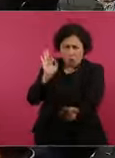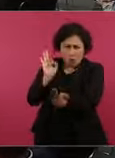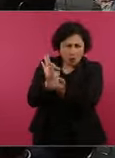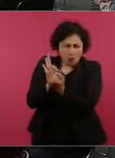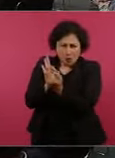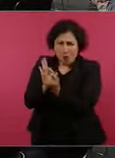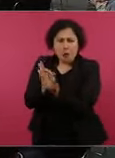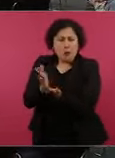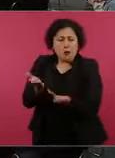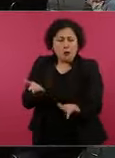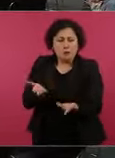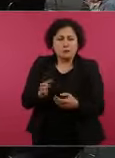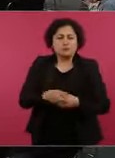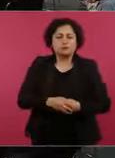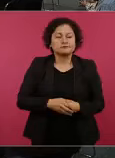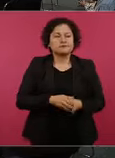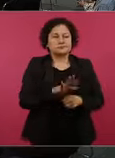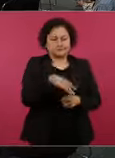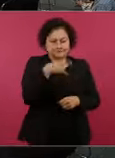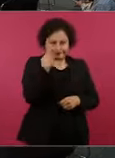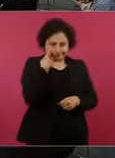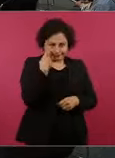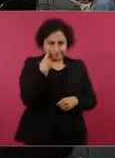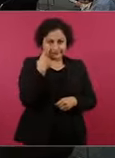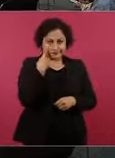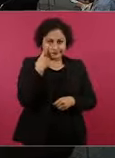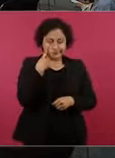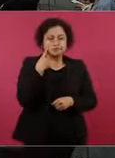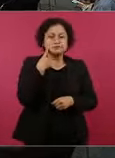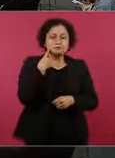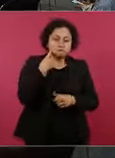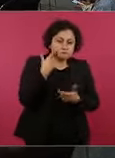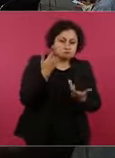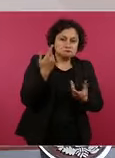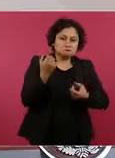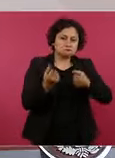Se acercaron, vieron que no estaban